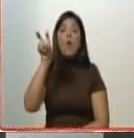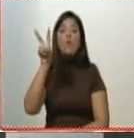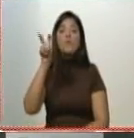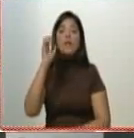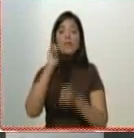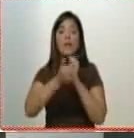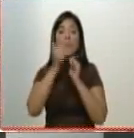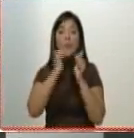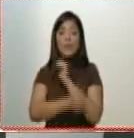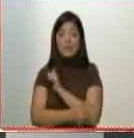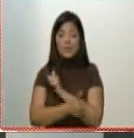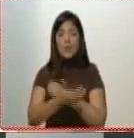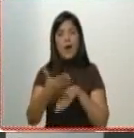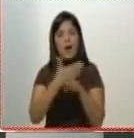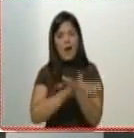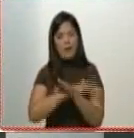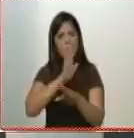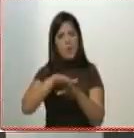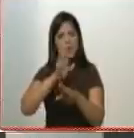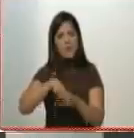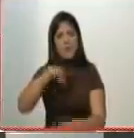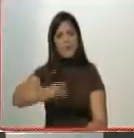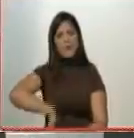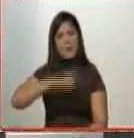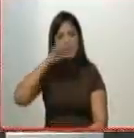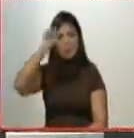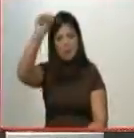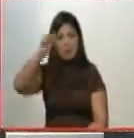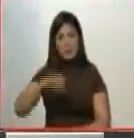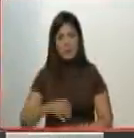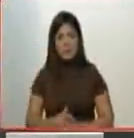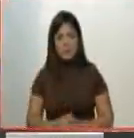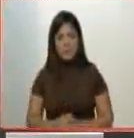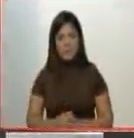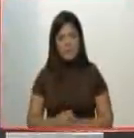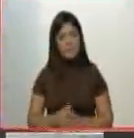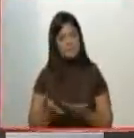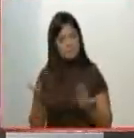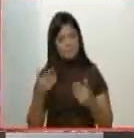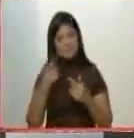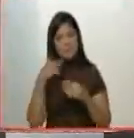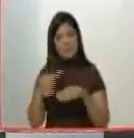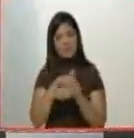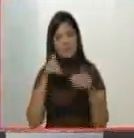deportivo, como lo anunciaba el presidente de la República. Adelante, ministro.